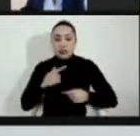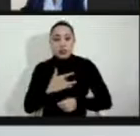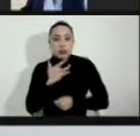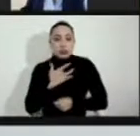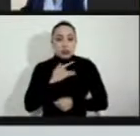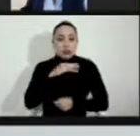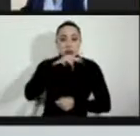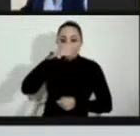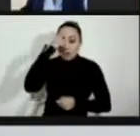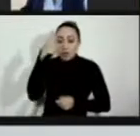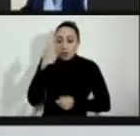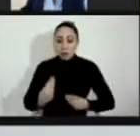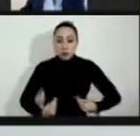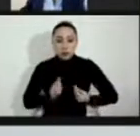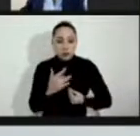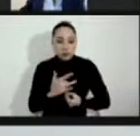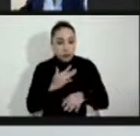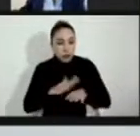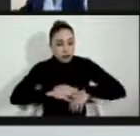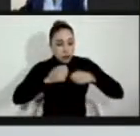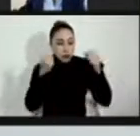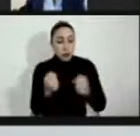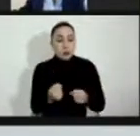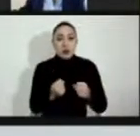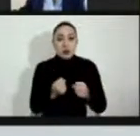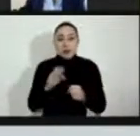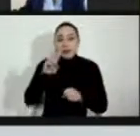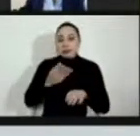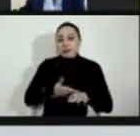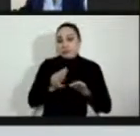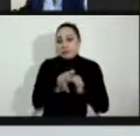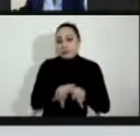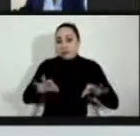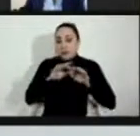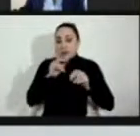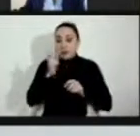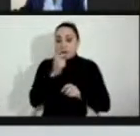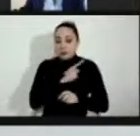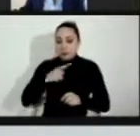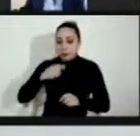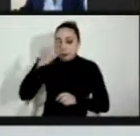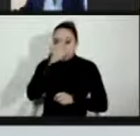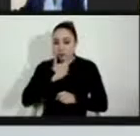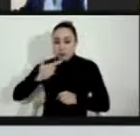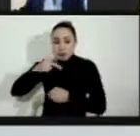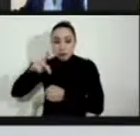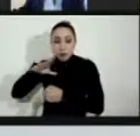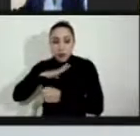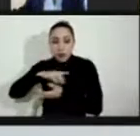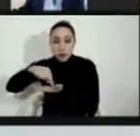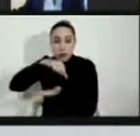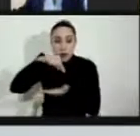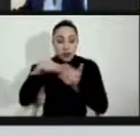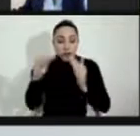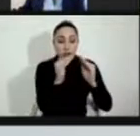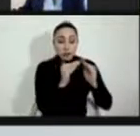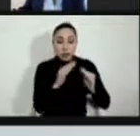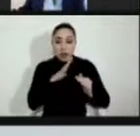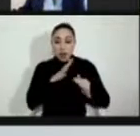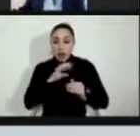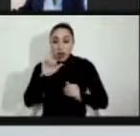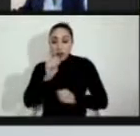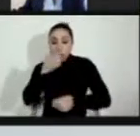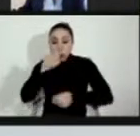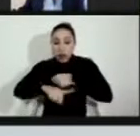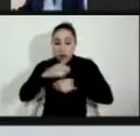para vivir. Consideramos indispensable que se pondere la revisión de inmuebles que presenten algún tipo de daño como una forma de gestionar el riesgo